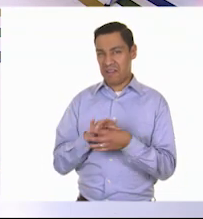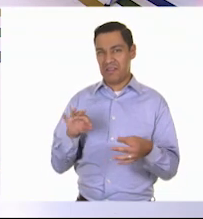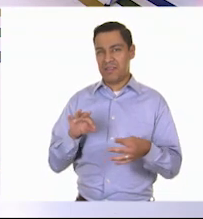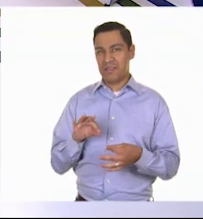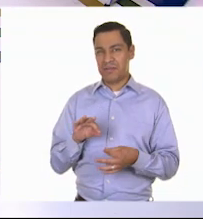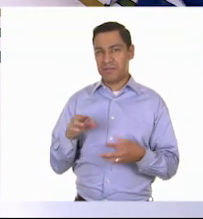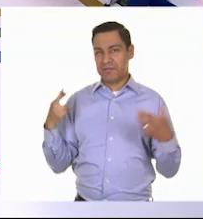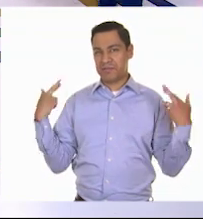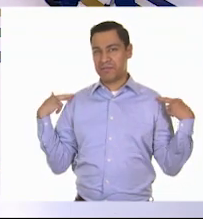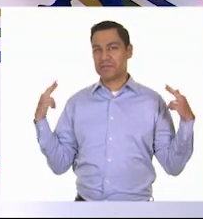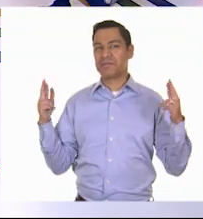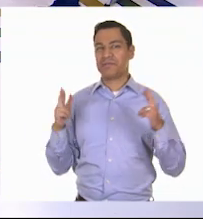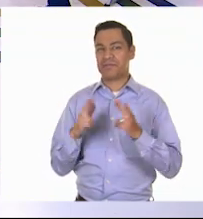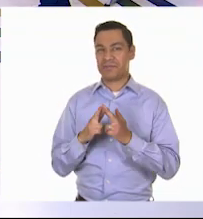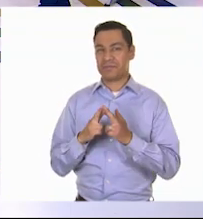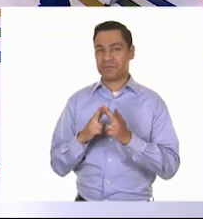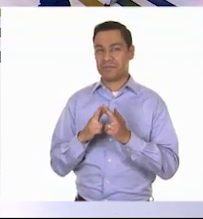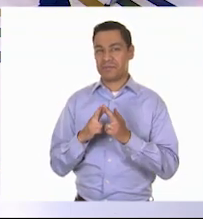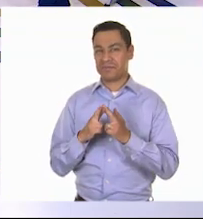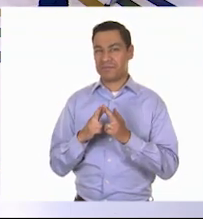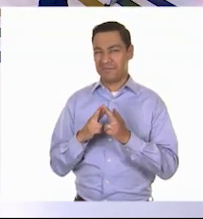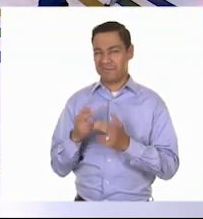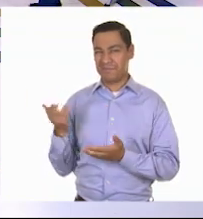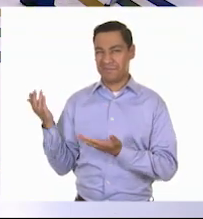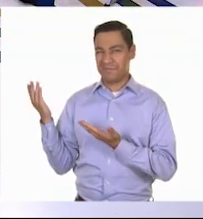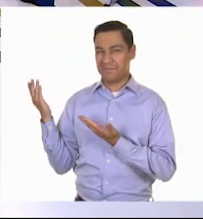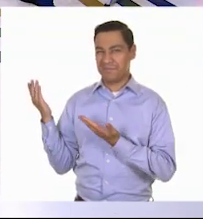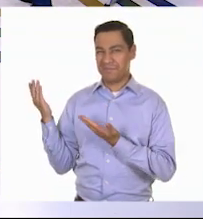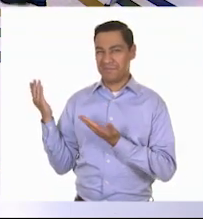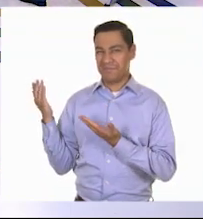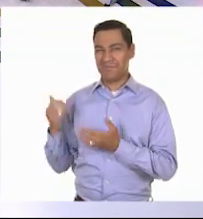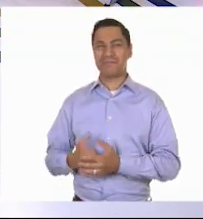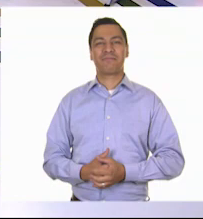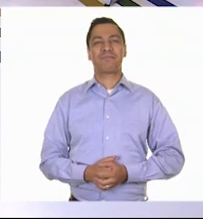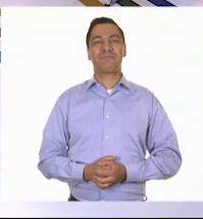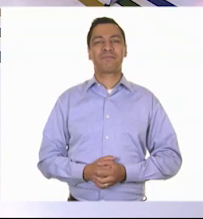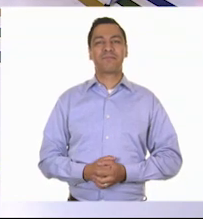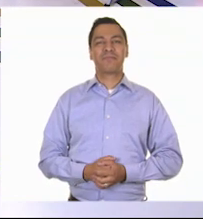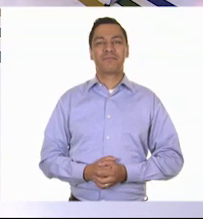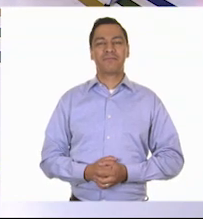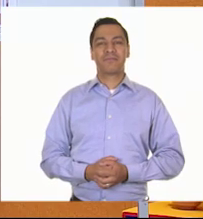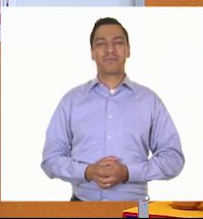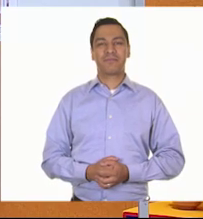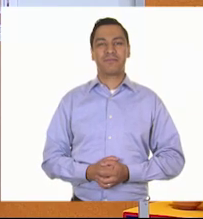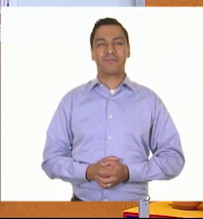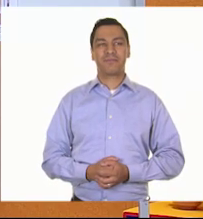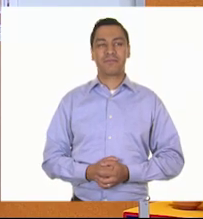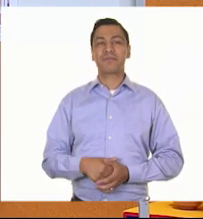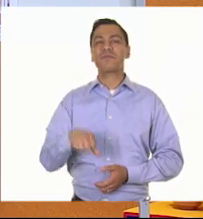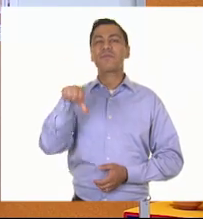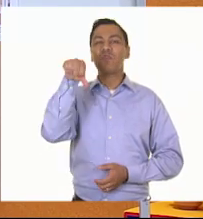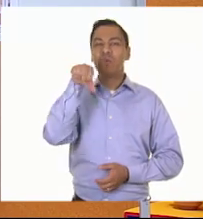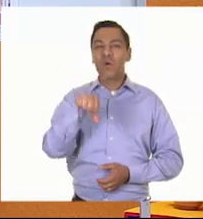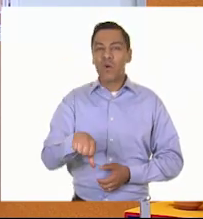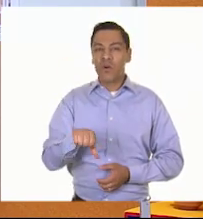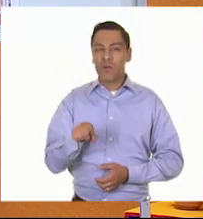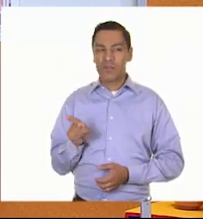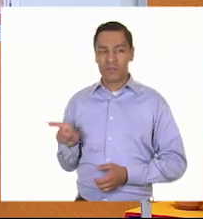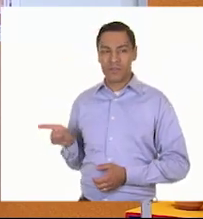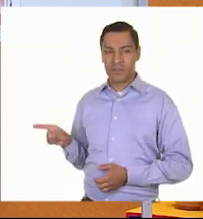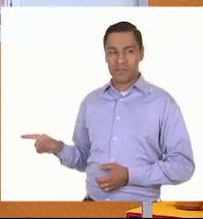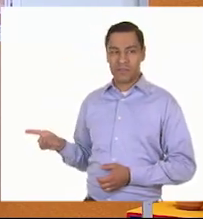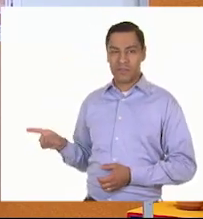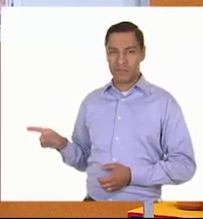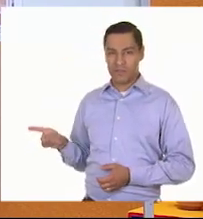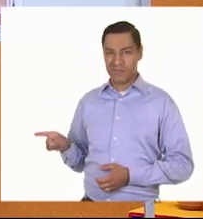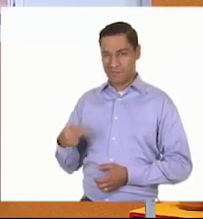¿Qué tal, Mariana? ¿Cómo estás? Muy bien, pase, saludo de corazón. Pues bueno, el día de hoy vamos a realizar la siguiente clase en la cual vamos